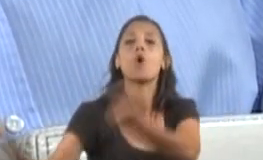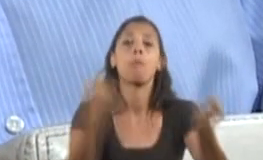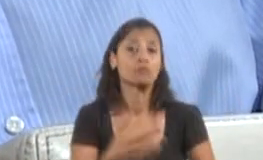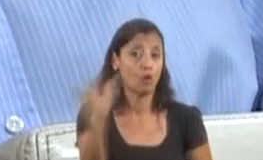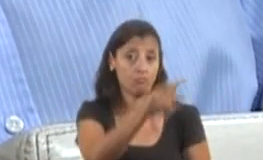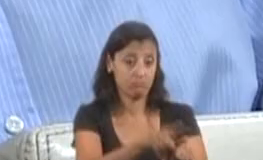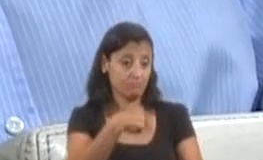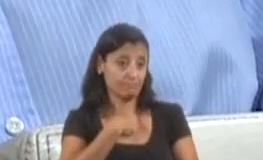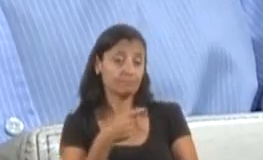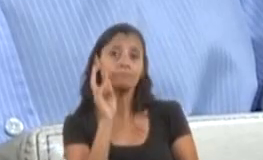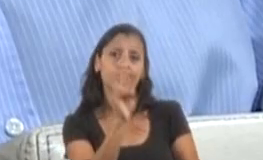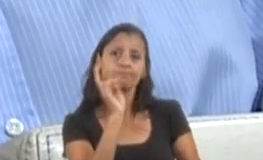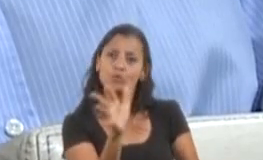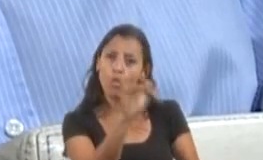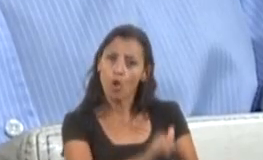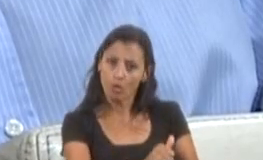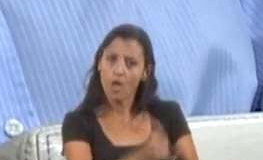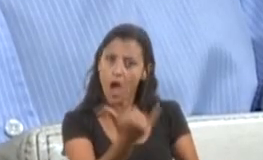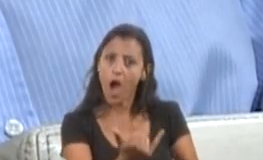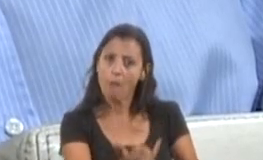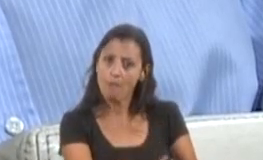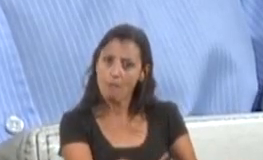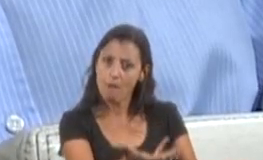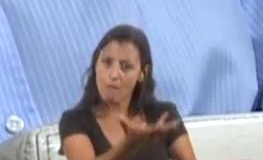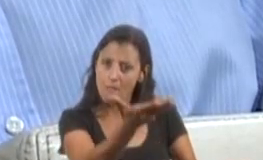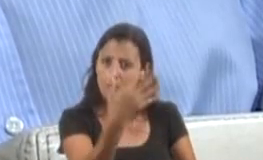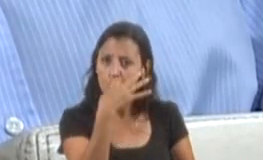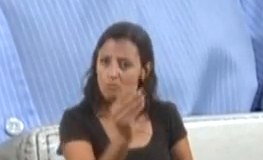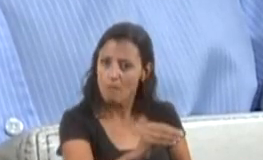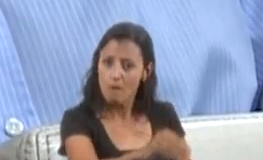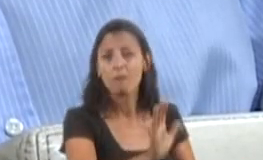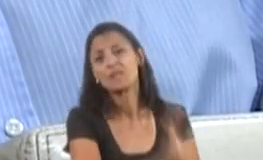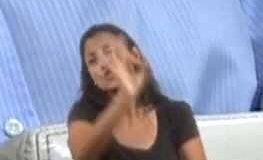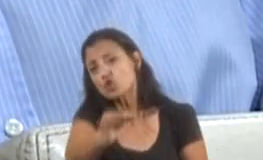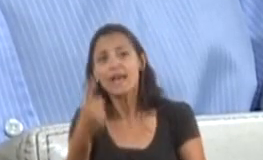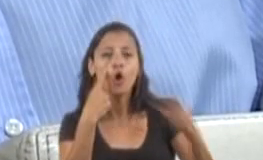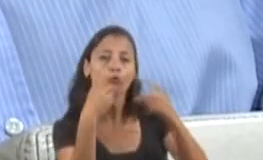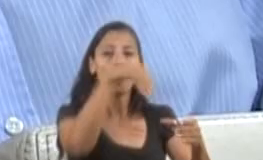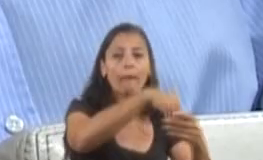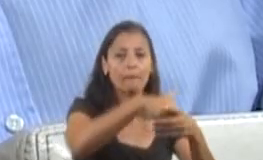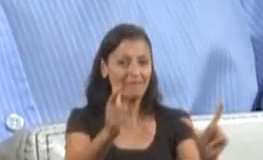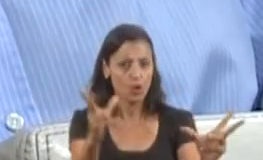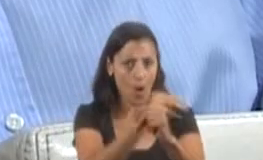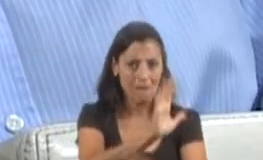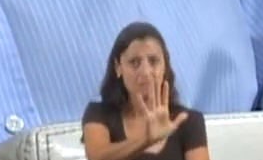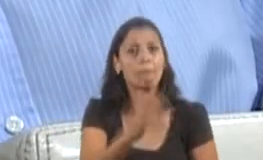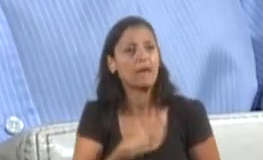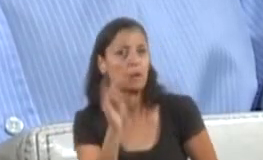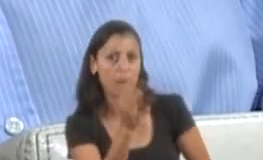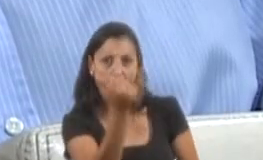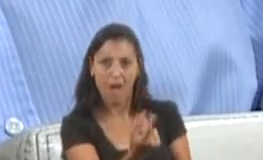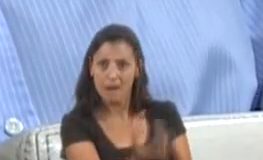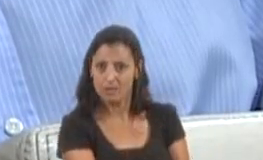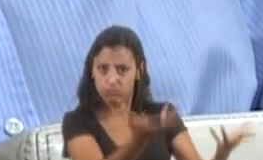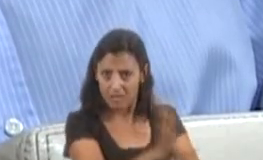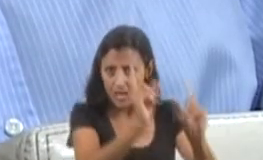por ejemplo, voy viendo los precios, sigue habiendo remarcaciones, ¿no? Ya sé que no hay controles, ni mucho menos, y el planteo que hacía el gobierno anterior,